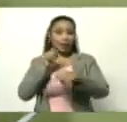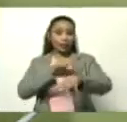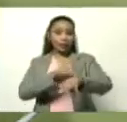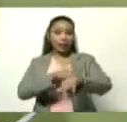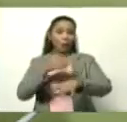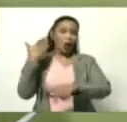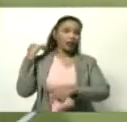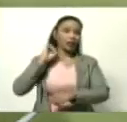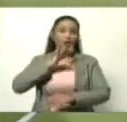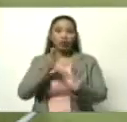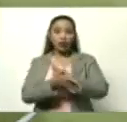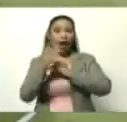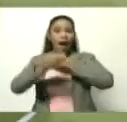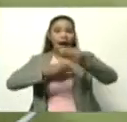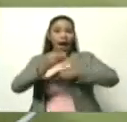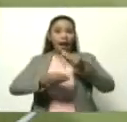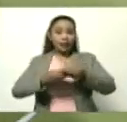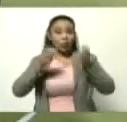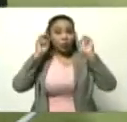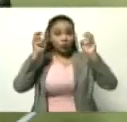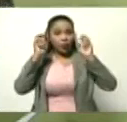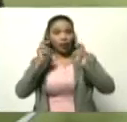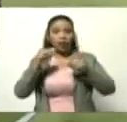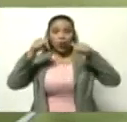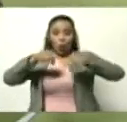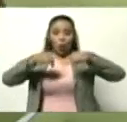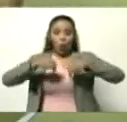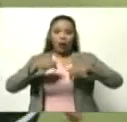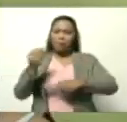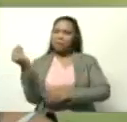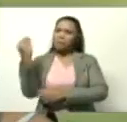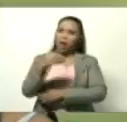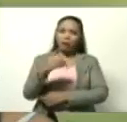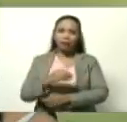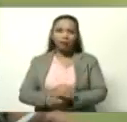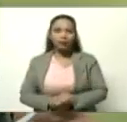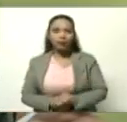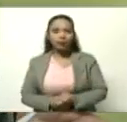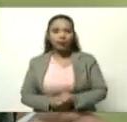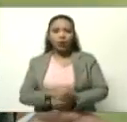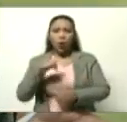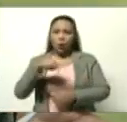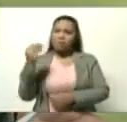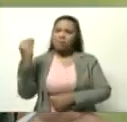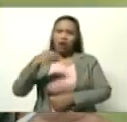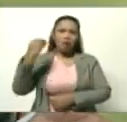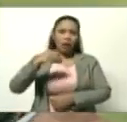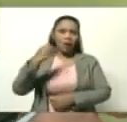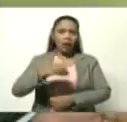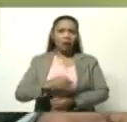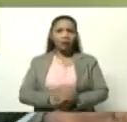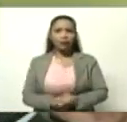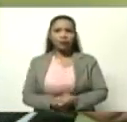constituye también un acontecimiento y hoy mucho más hoy mucho más lado